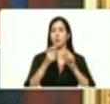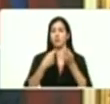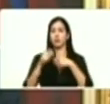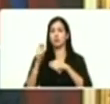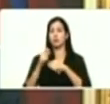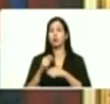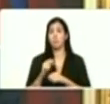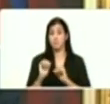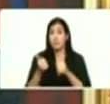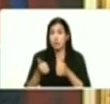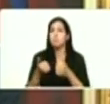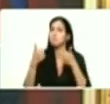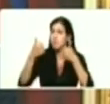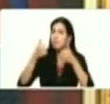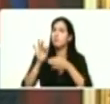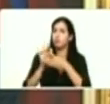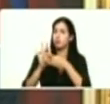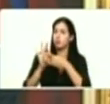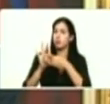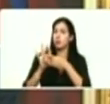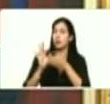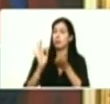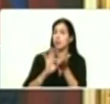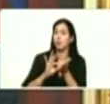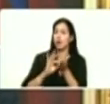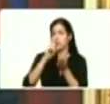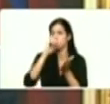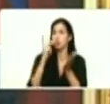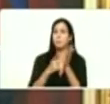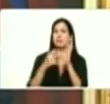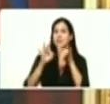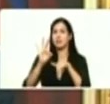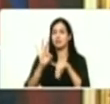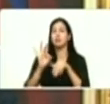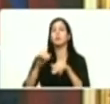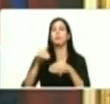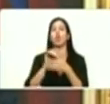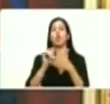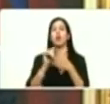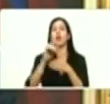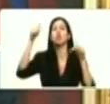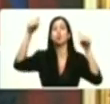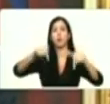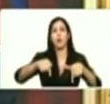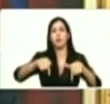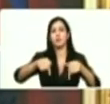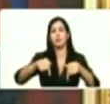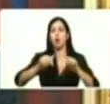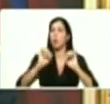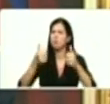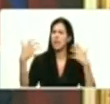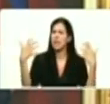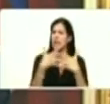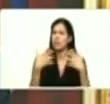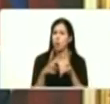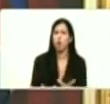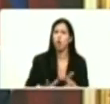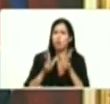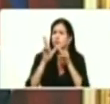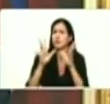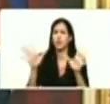de cambio funcionó bastante bien inmediatamente en el 2013 surgió Dollar Today y comenzó esta guerra terrible